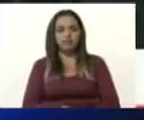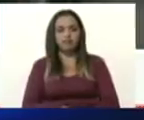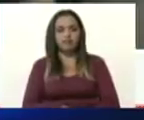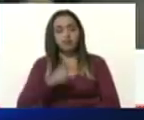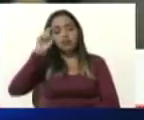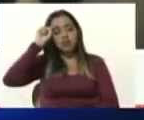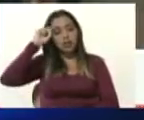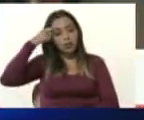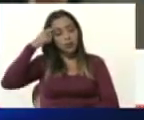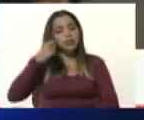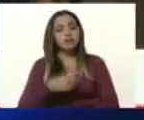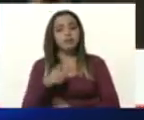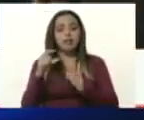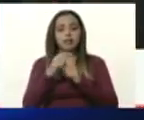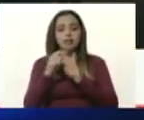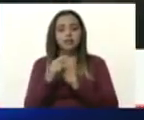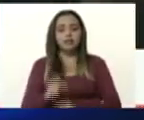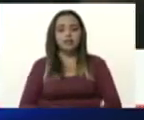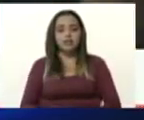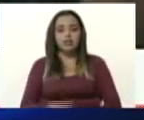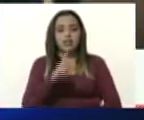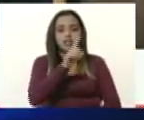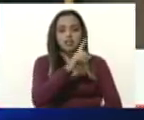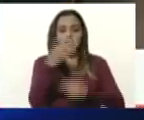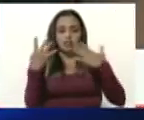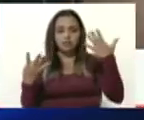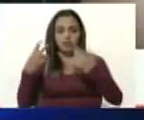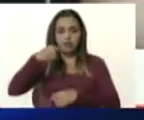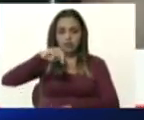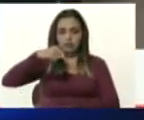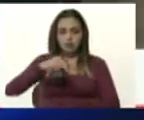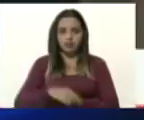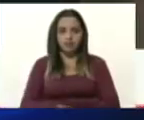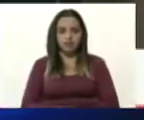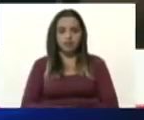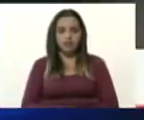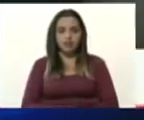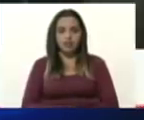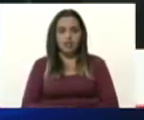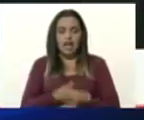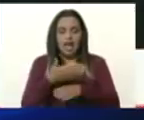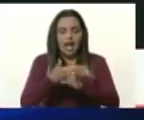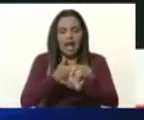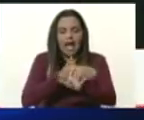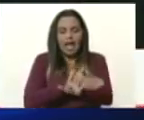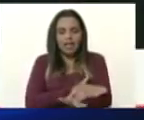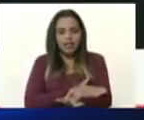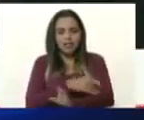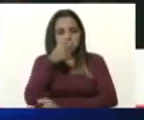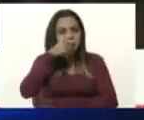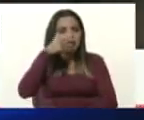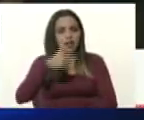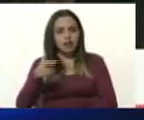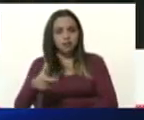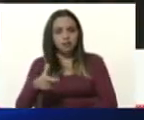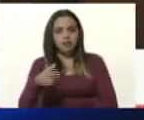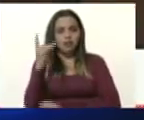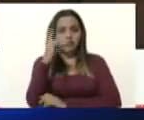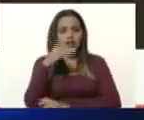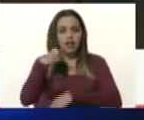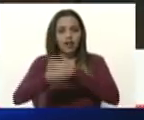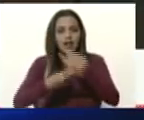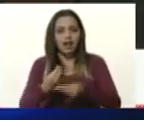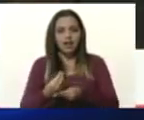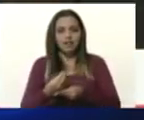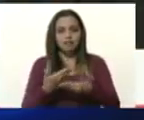recuerden estas palabras 19 de noviembre más temprano que tarde el pueblo de bolivia hará valer